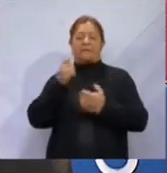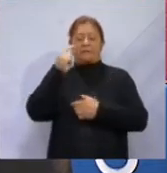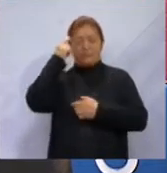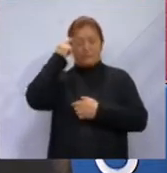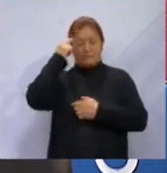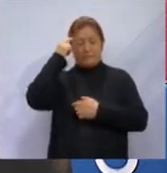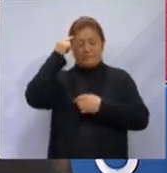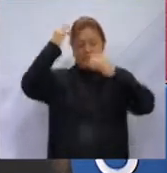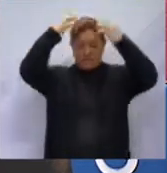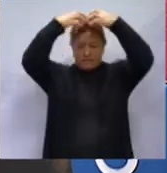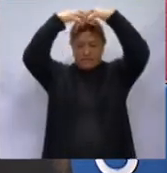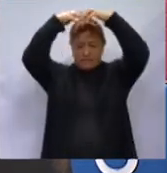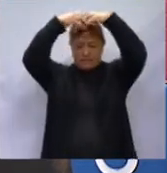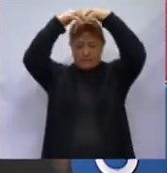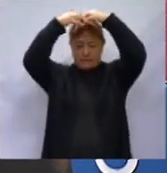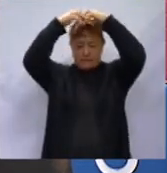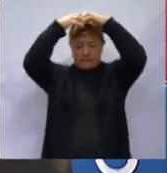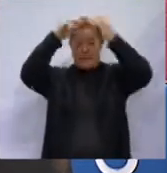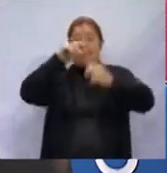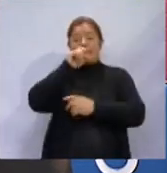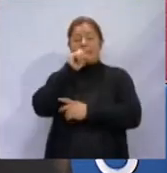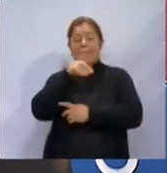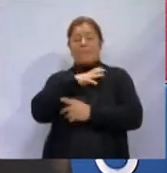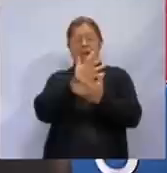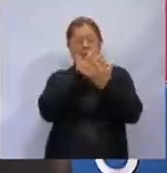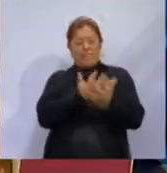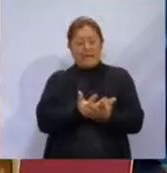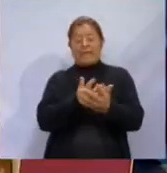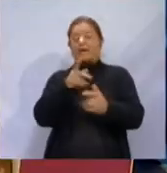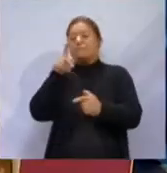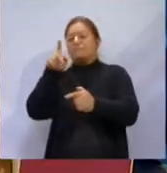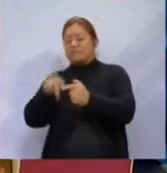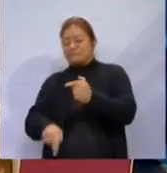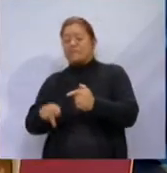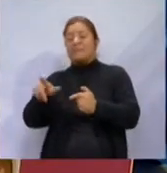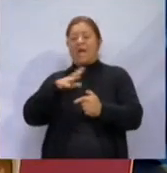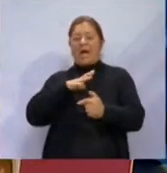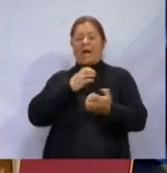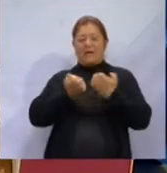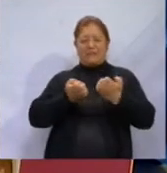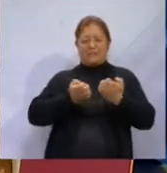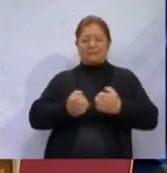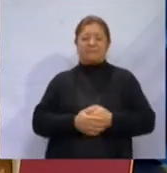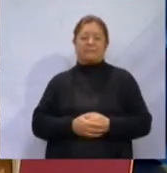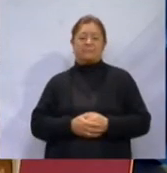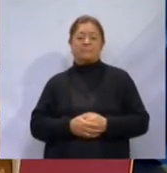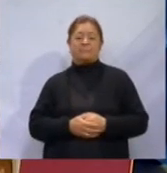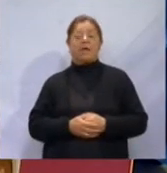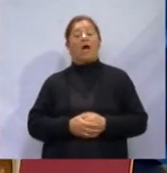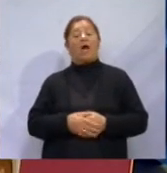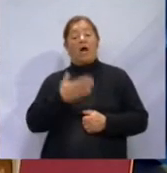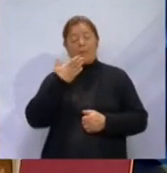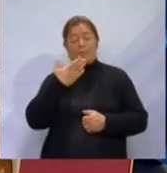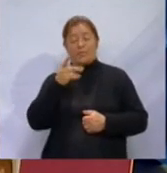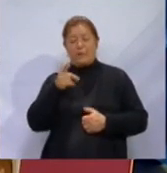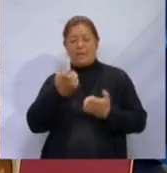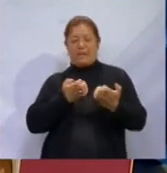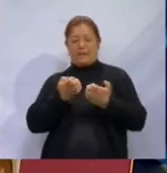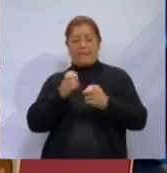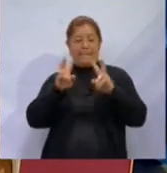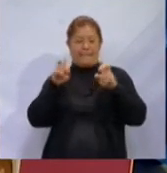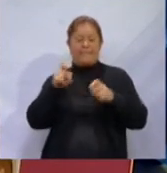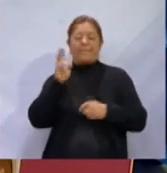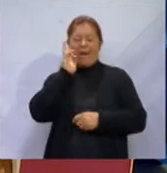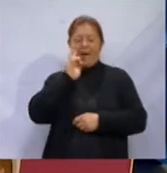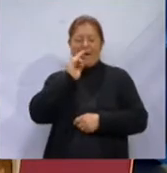también de las pausas activas son muy buenas. Perfecto, Katy. Pues hablando de ejercicios como ajustes razonables, vamos